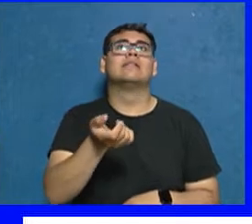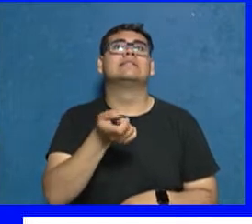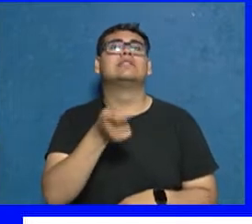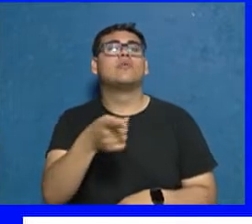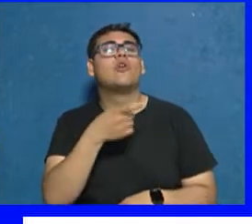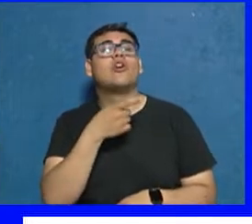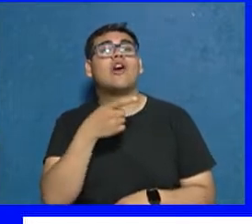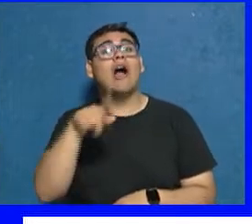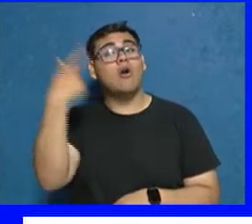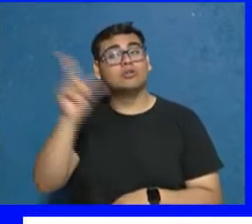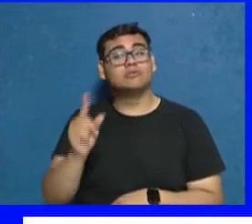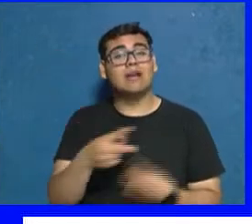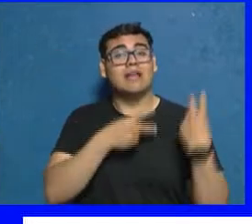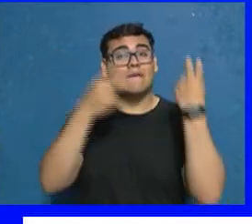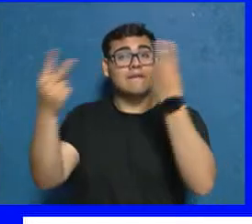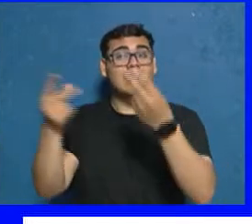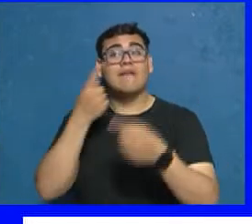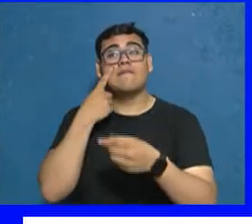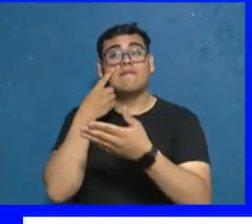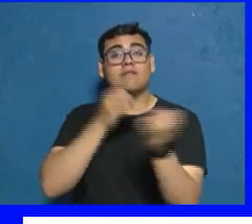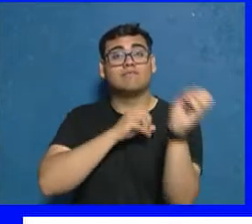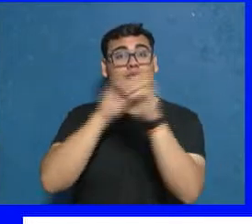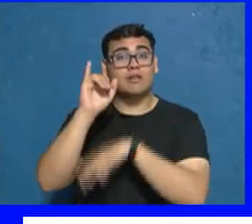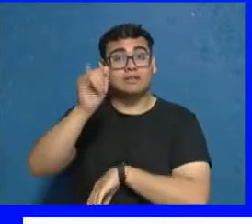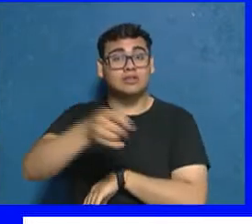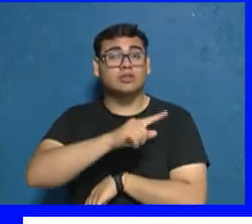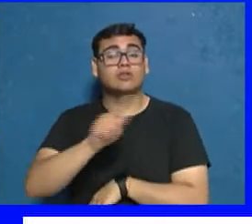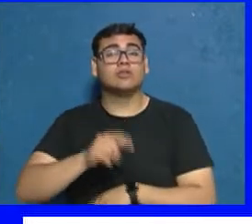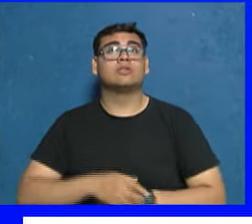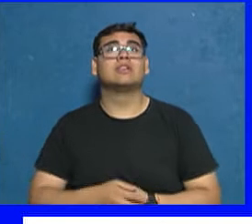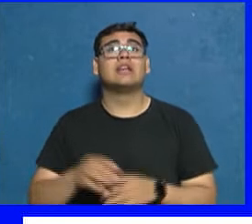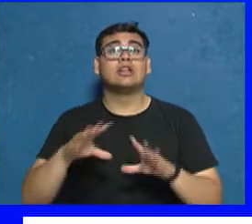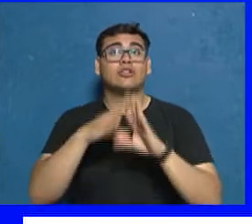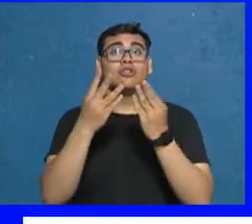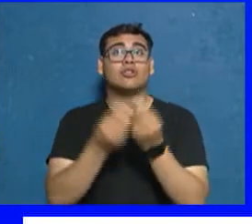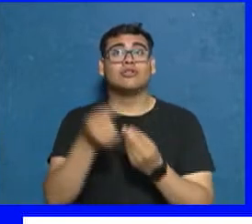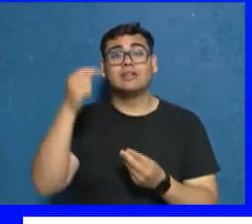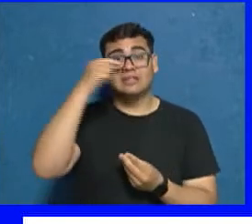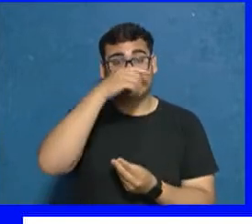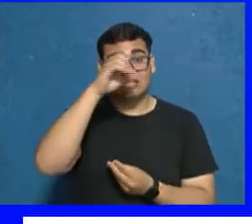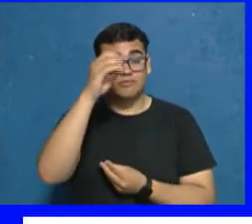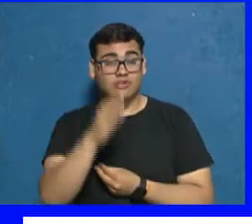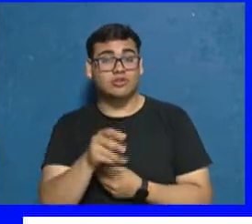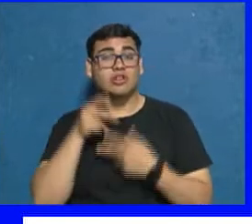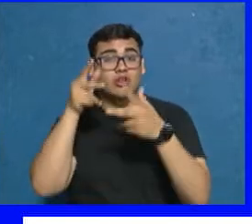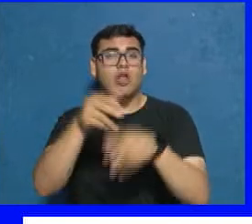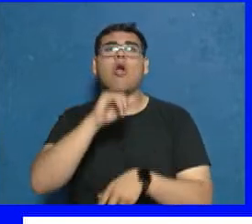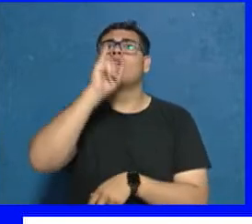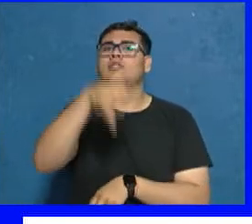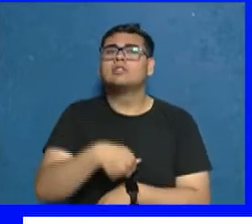seguiría o no a vivir a otro país, el 70% de los encuestados en general dijo que